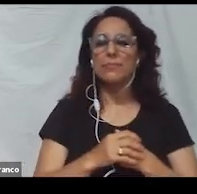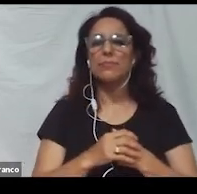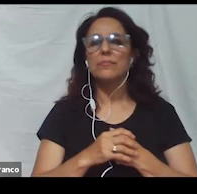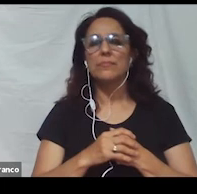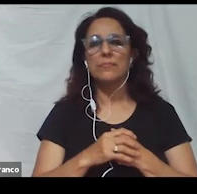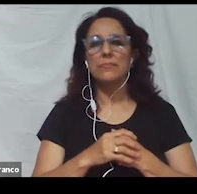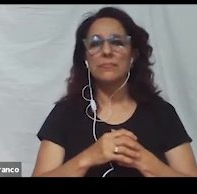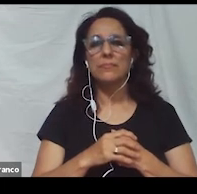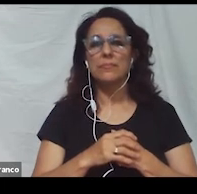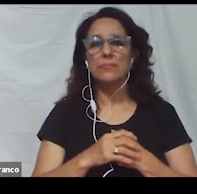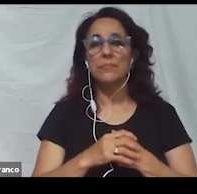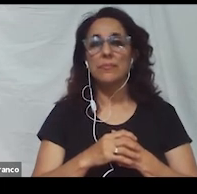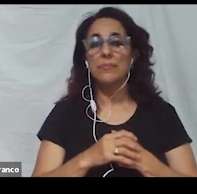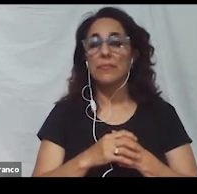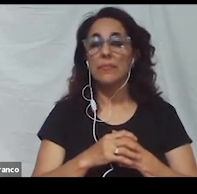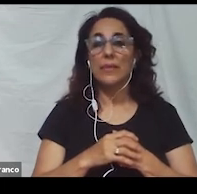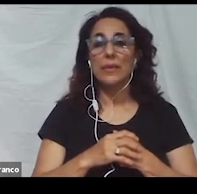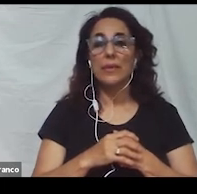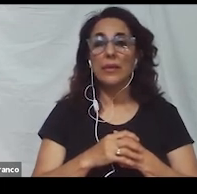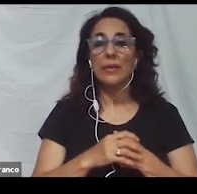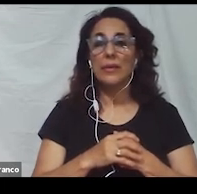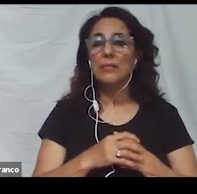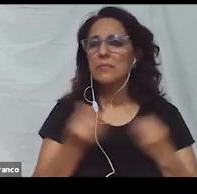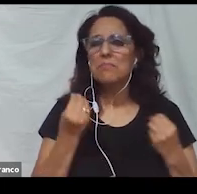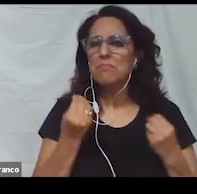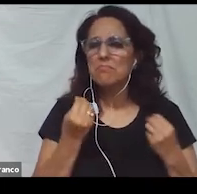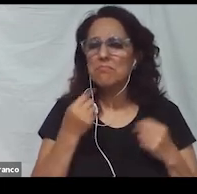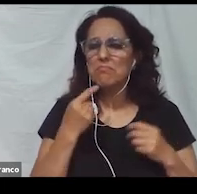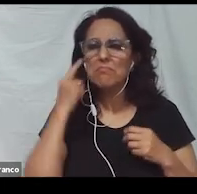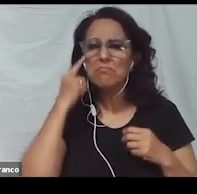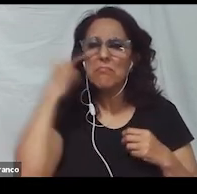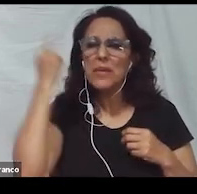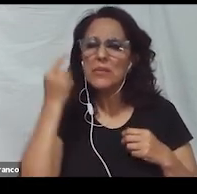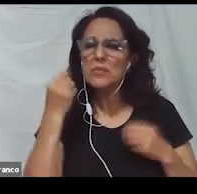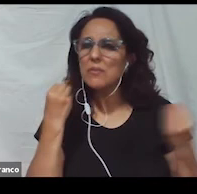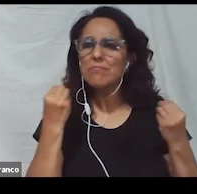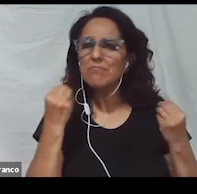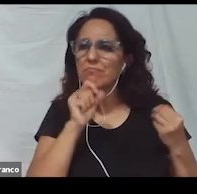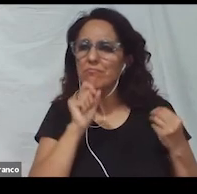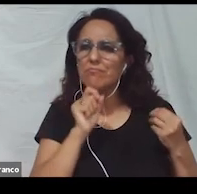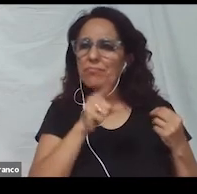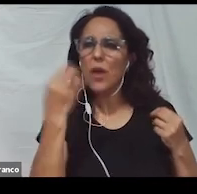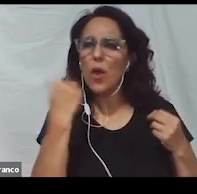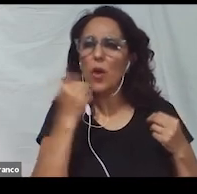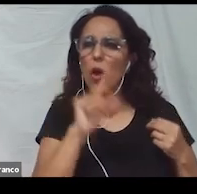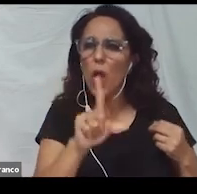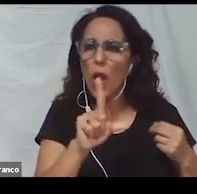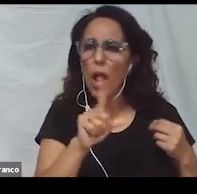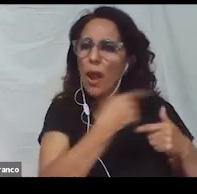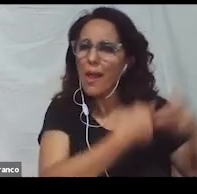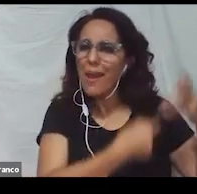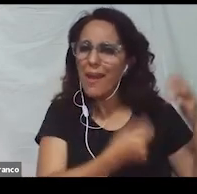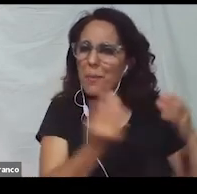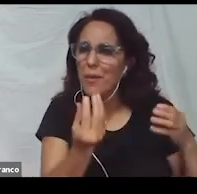preguntas. Bueno, identifico un elemento, entonces me pregunto, ¿qué es? ¿No? Voy a pensar en qué rol tiene